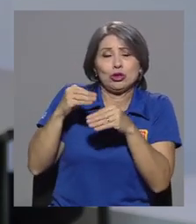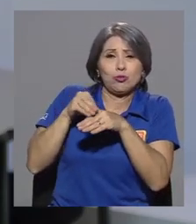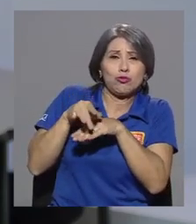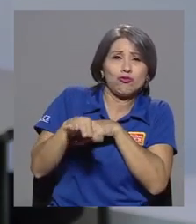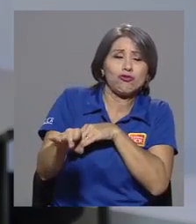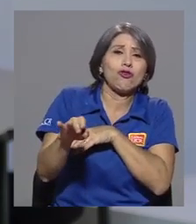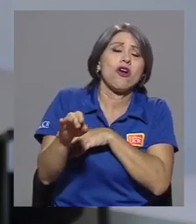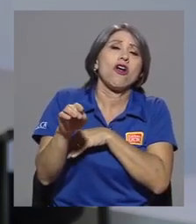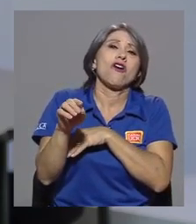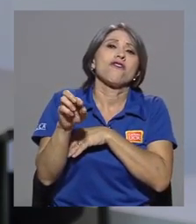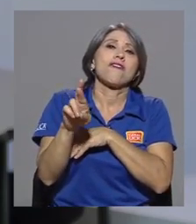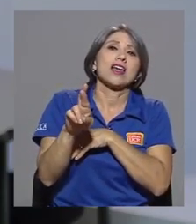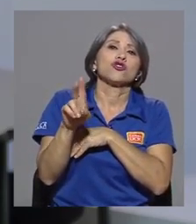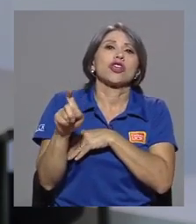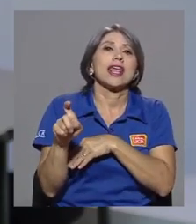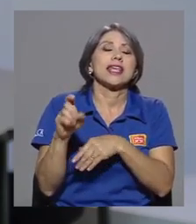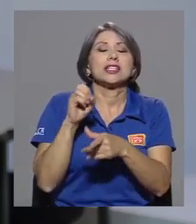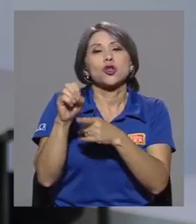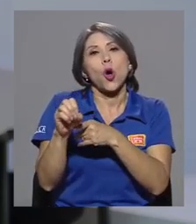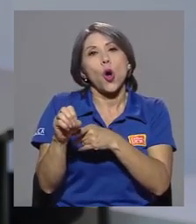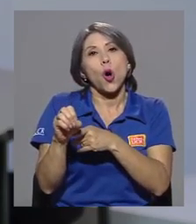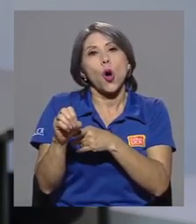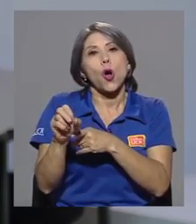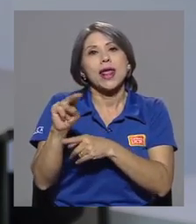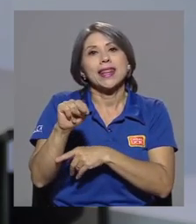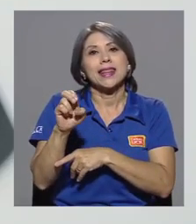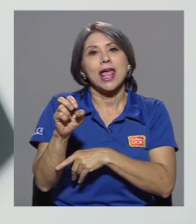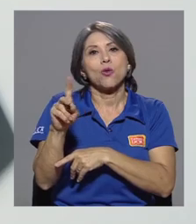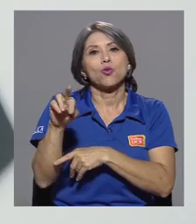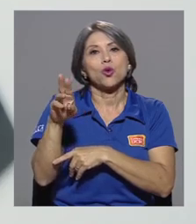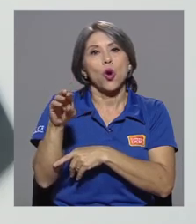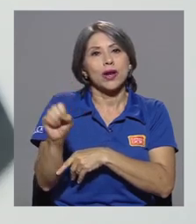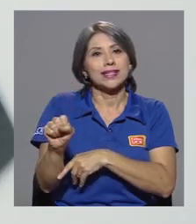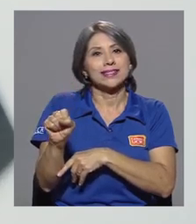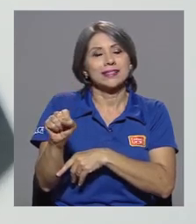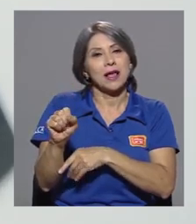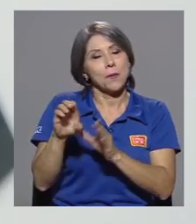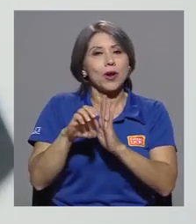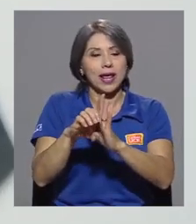rayos X o con neutrones, por ejemplo.